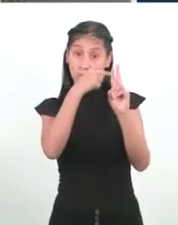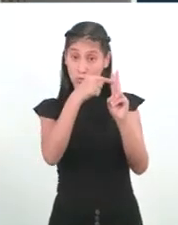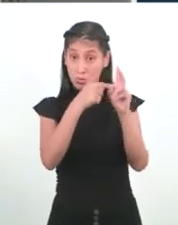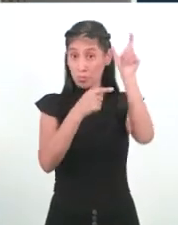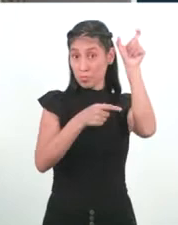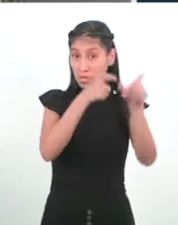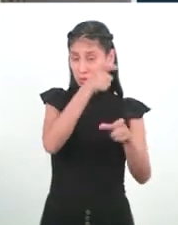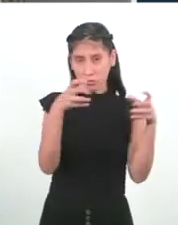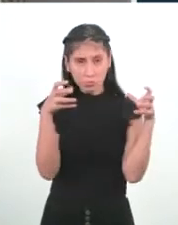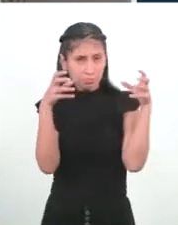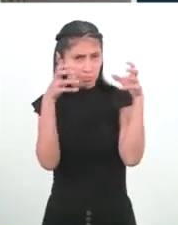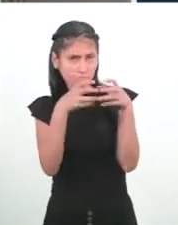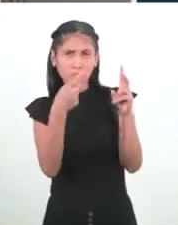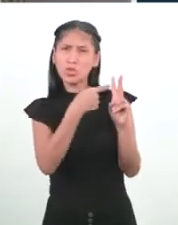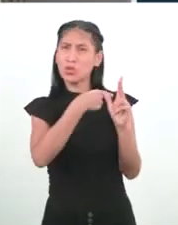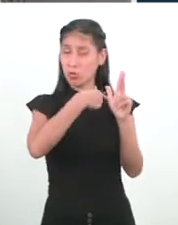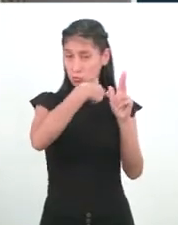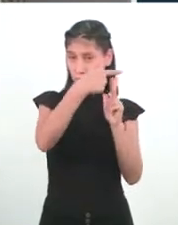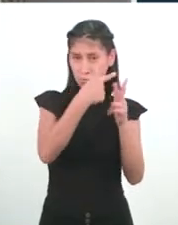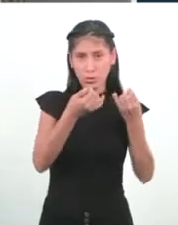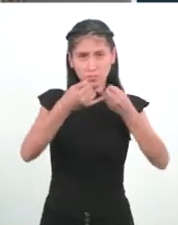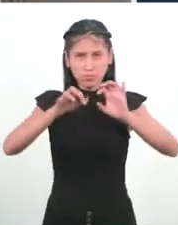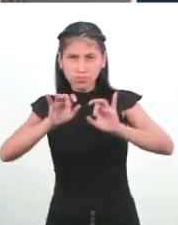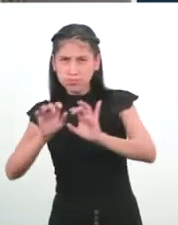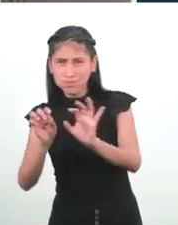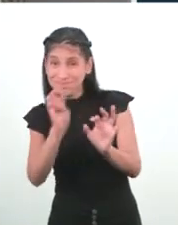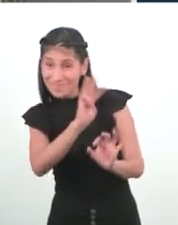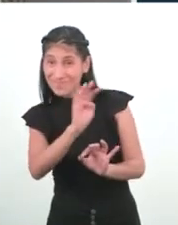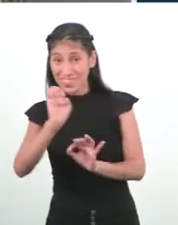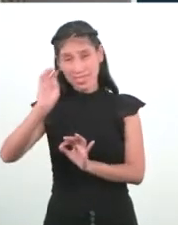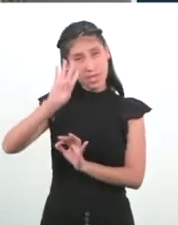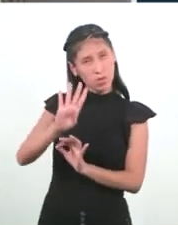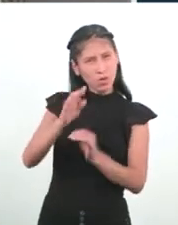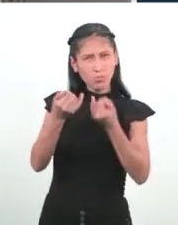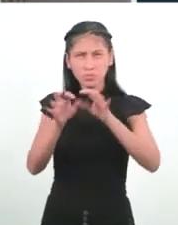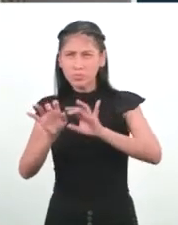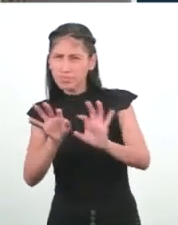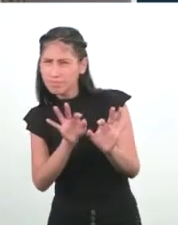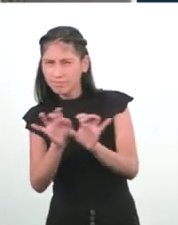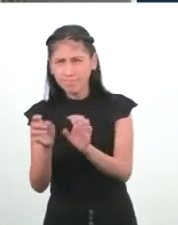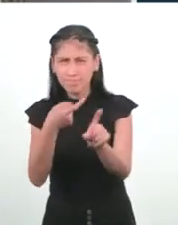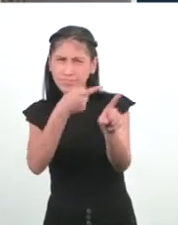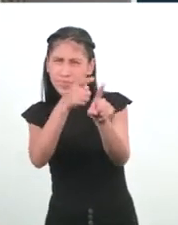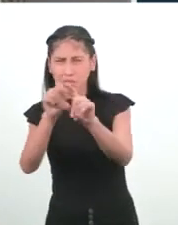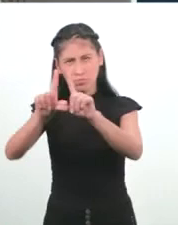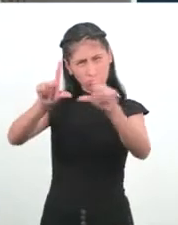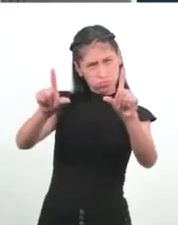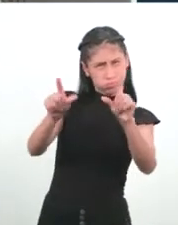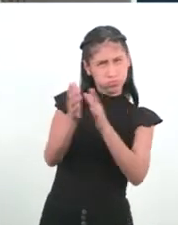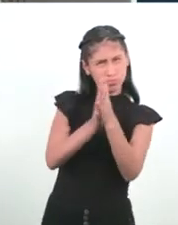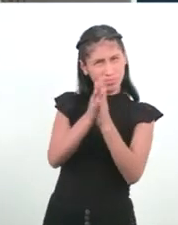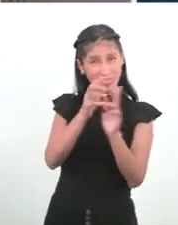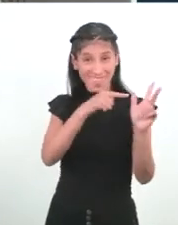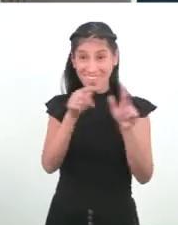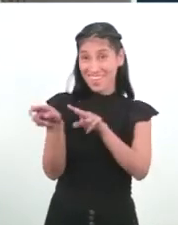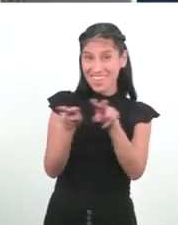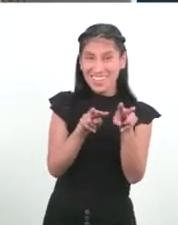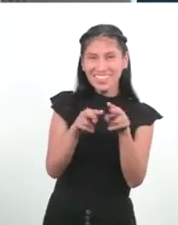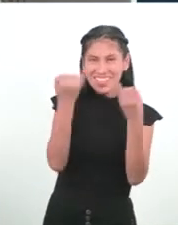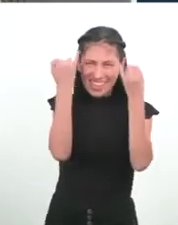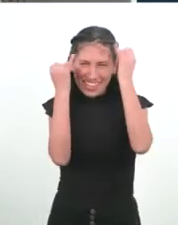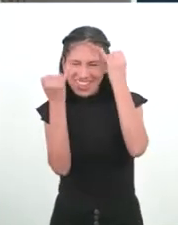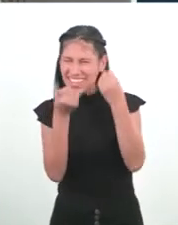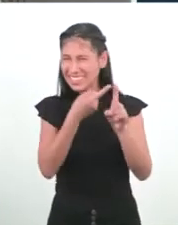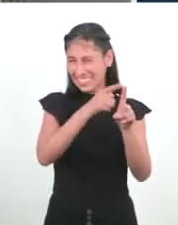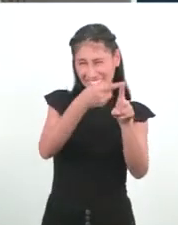desarrollo web. Básicamente hacíamos páginas web, aplicaciones, soluciones digitales de todo tipo. Y en esa experiencia